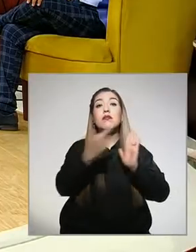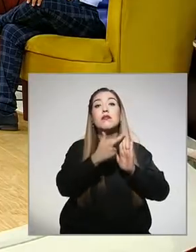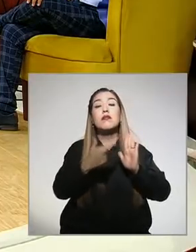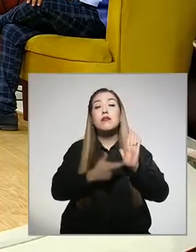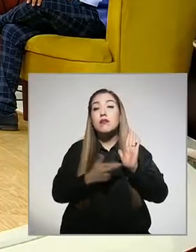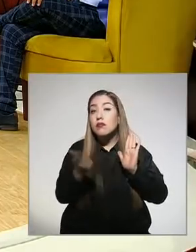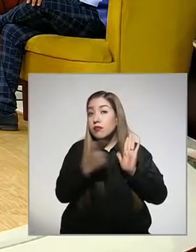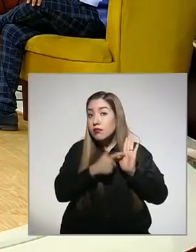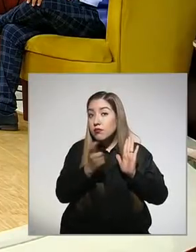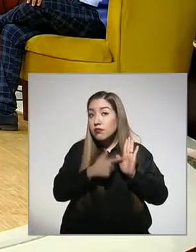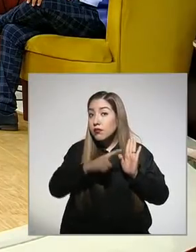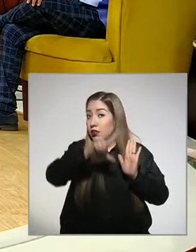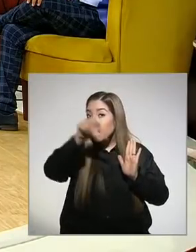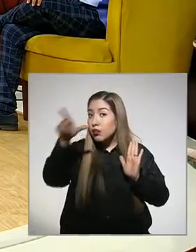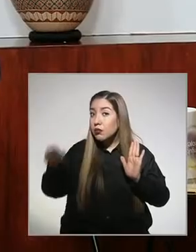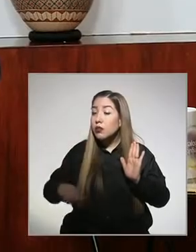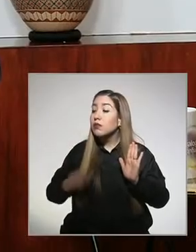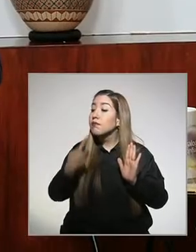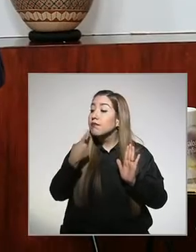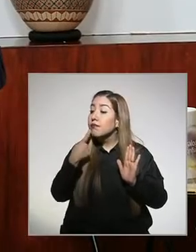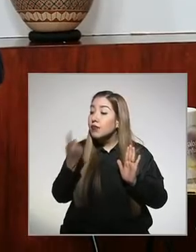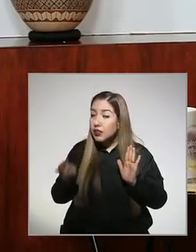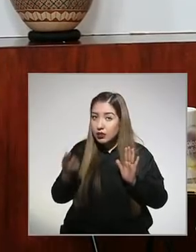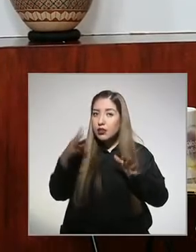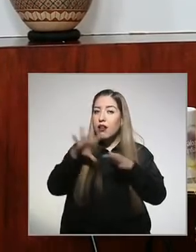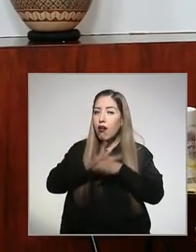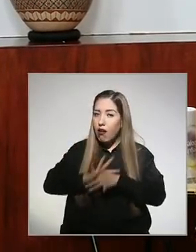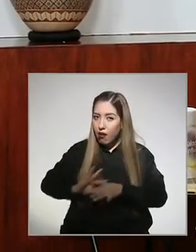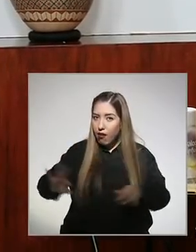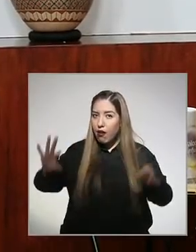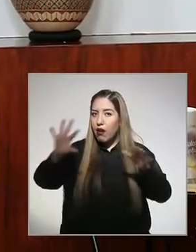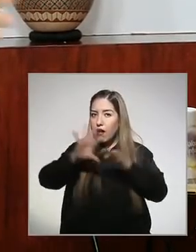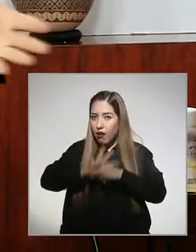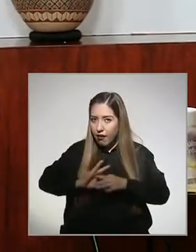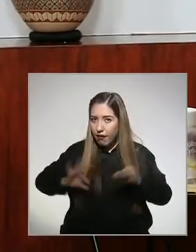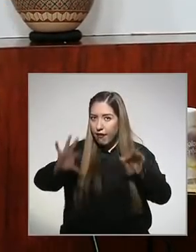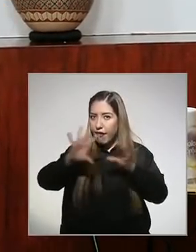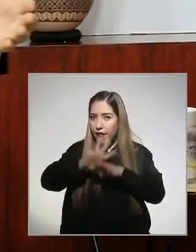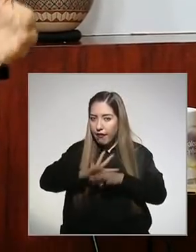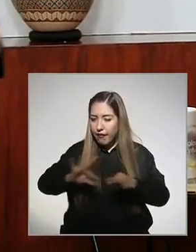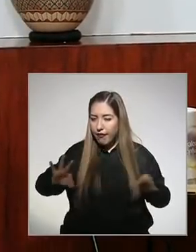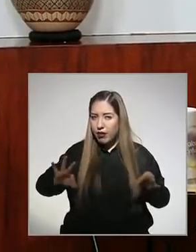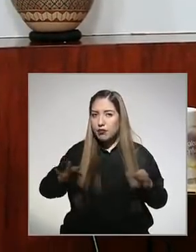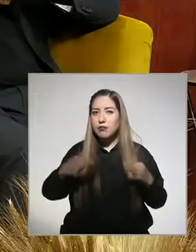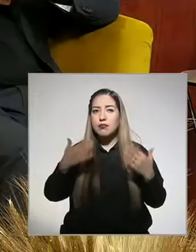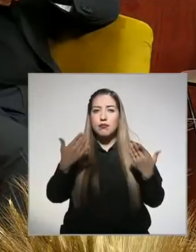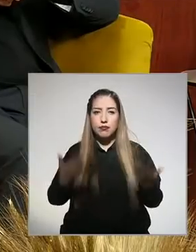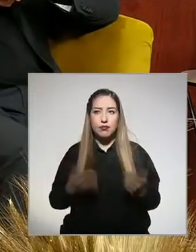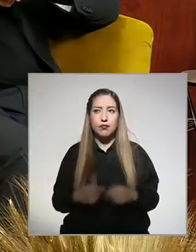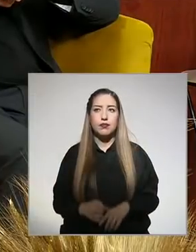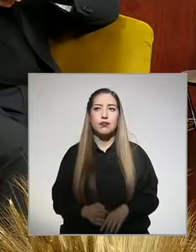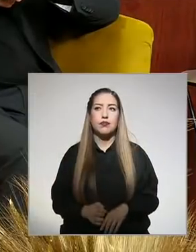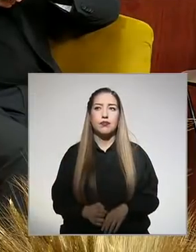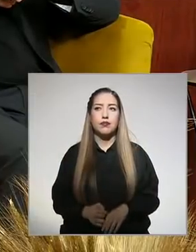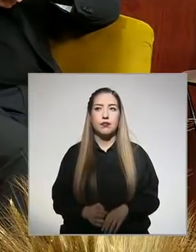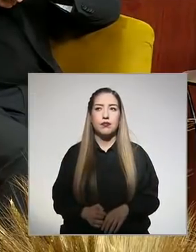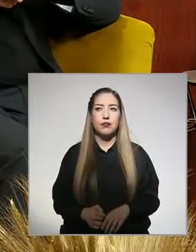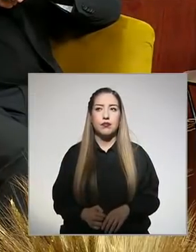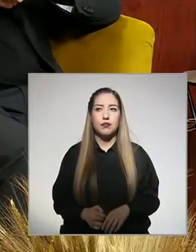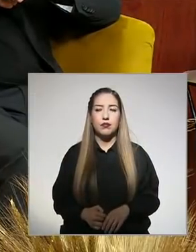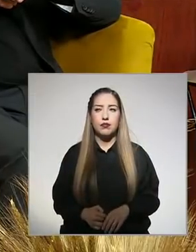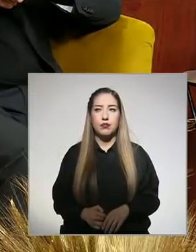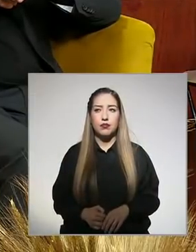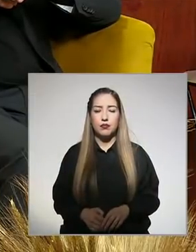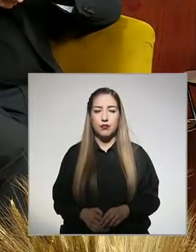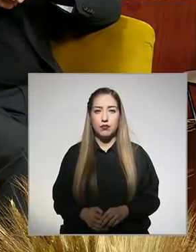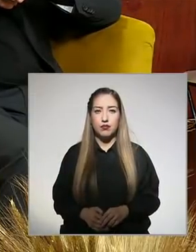defínelo, luego comunícalo. Y, por supuesto, tienes que dar otras alternativas. El equilibrio con el ejercicio físico